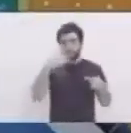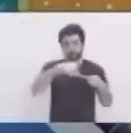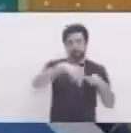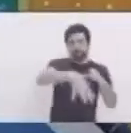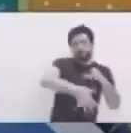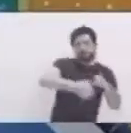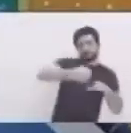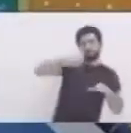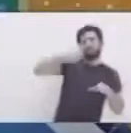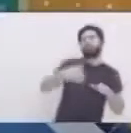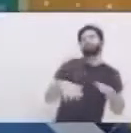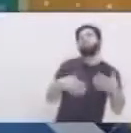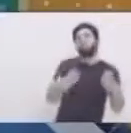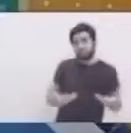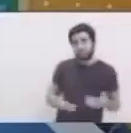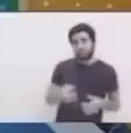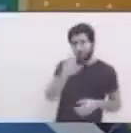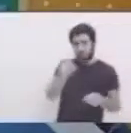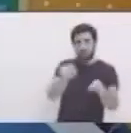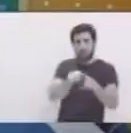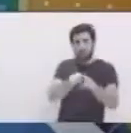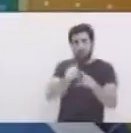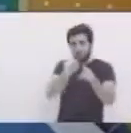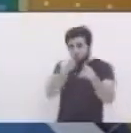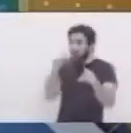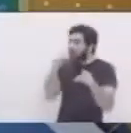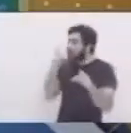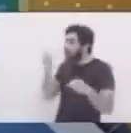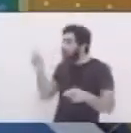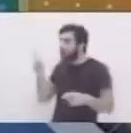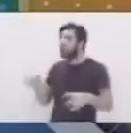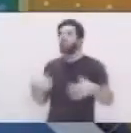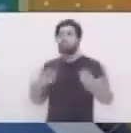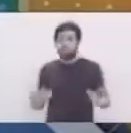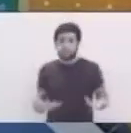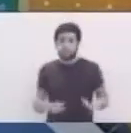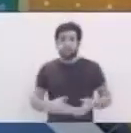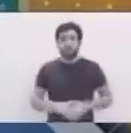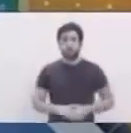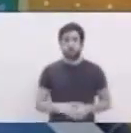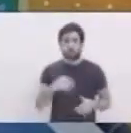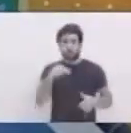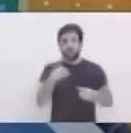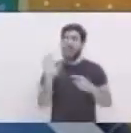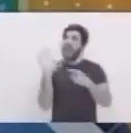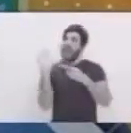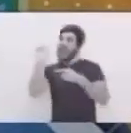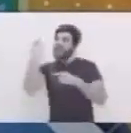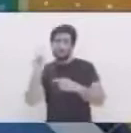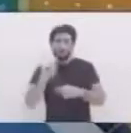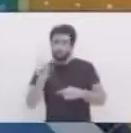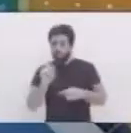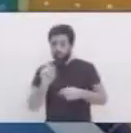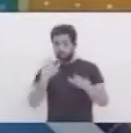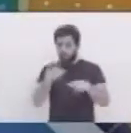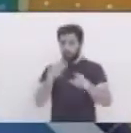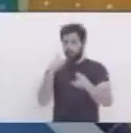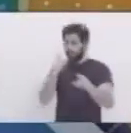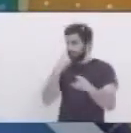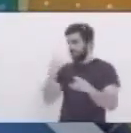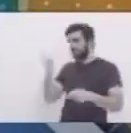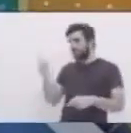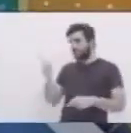bolsa mágica. ¿De acuerdo? Me parece. Recuerda que tú eras ahora un mago. Pero no muerde, ¿verdad? No, claro que no. ¿Estás segura?